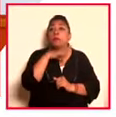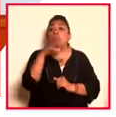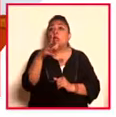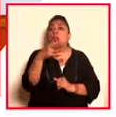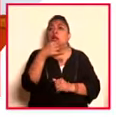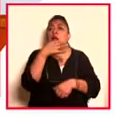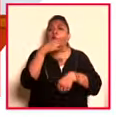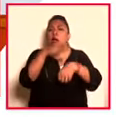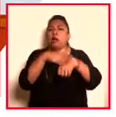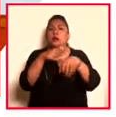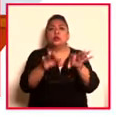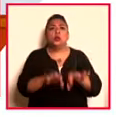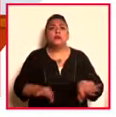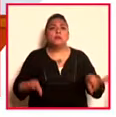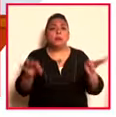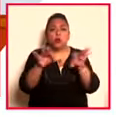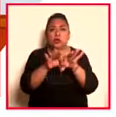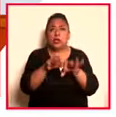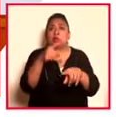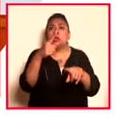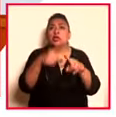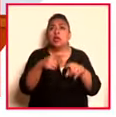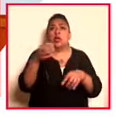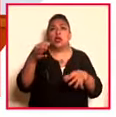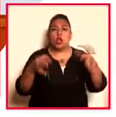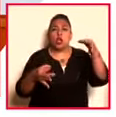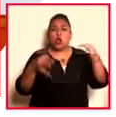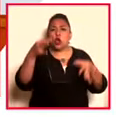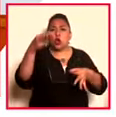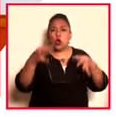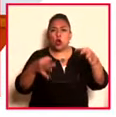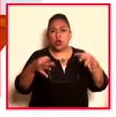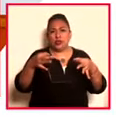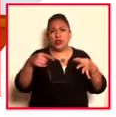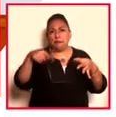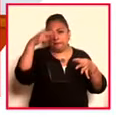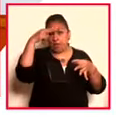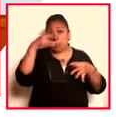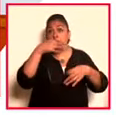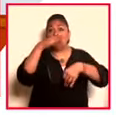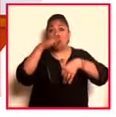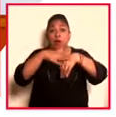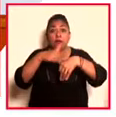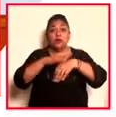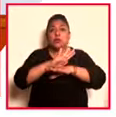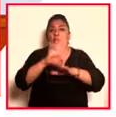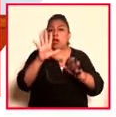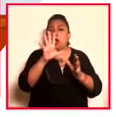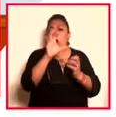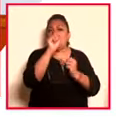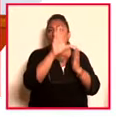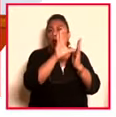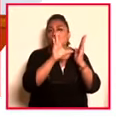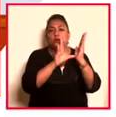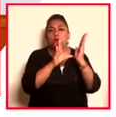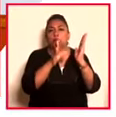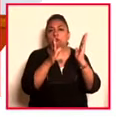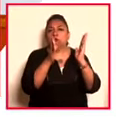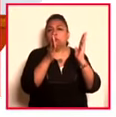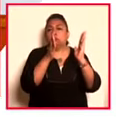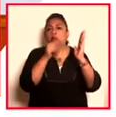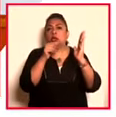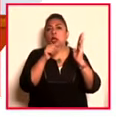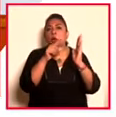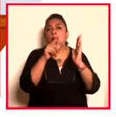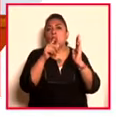declaración importantísima de la Corte de Justicia de México que declara como inconstitucional la penalización del aborto. Y